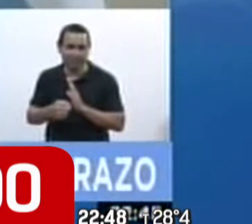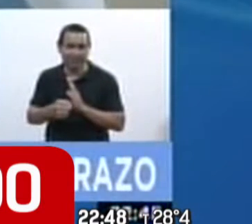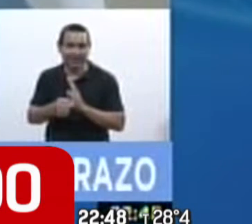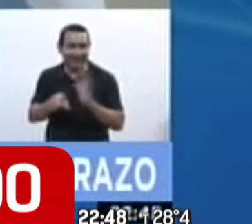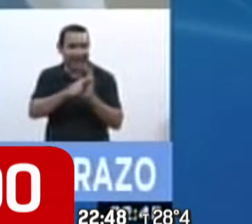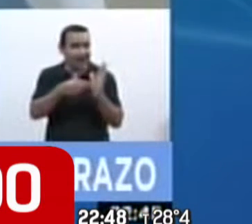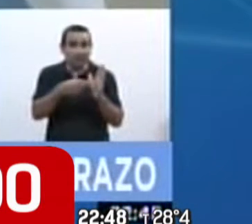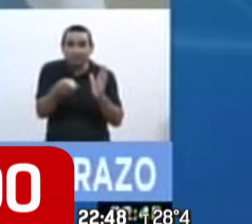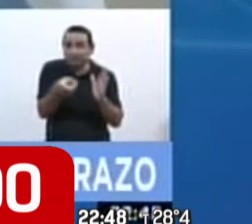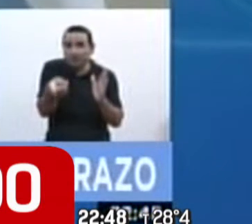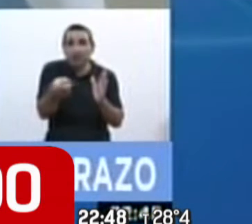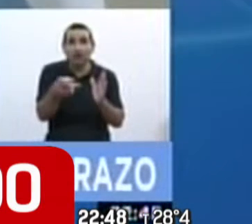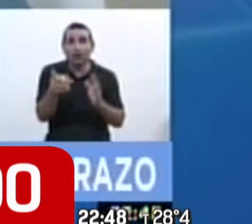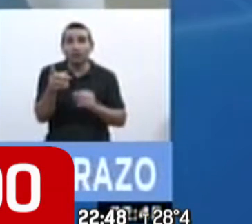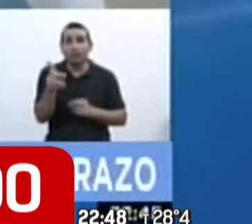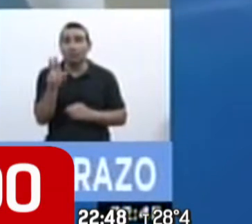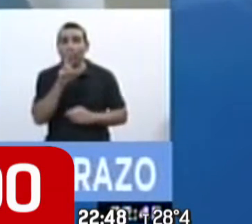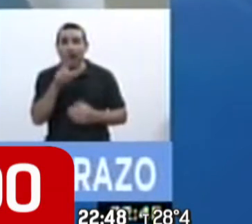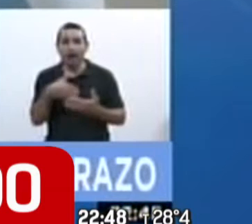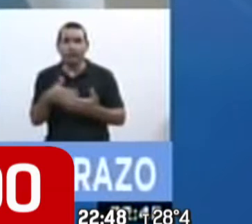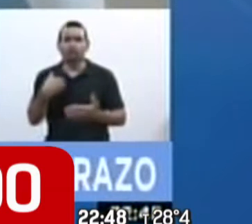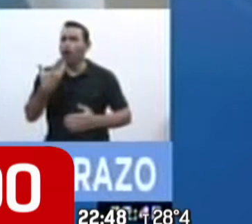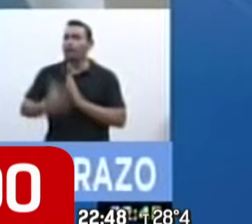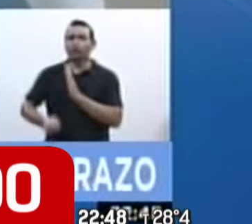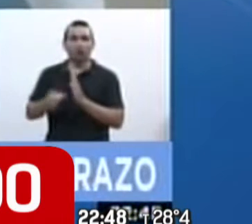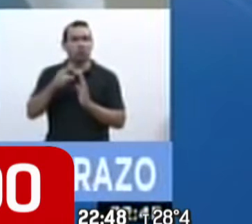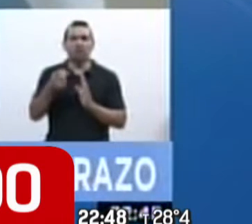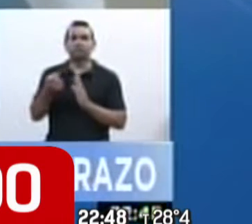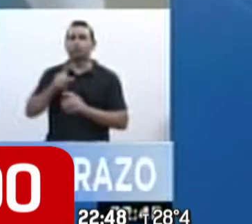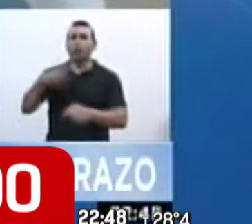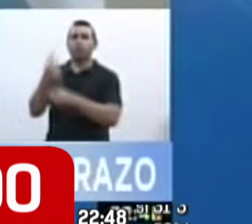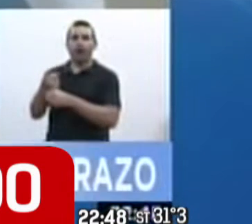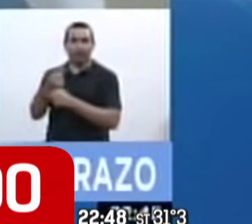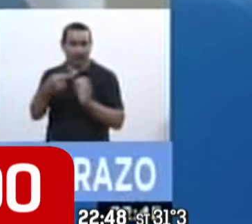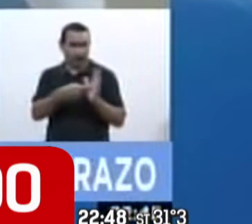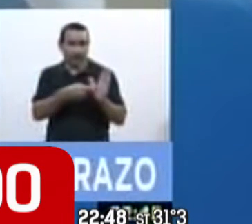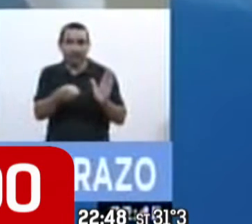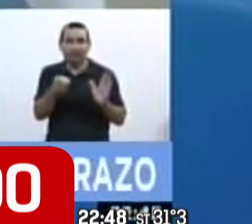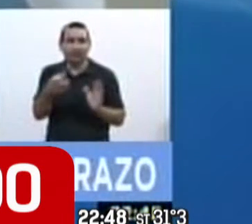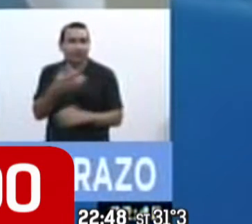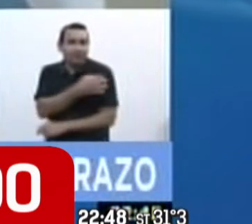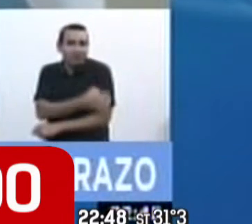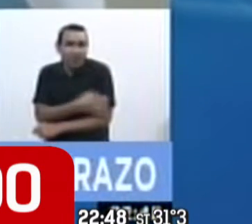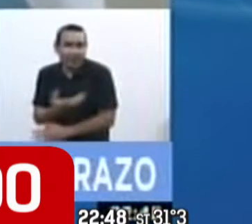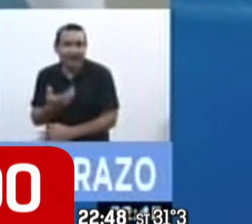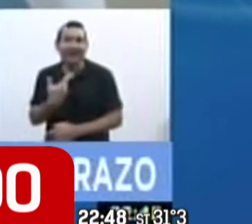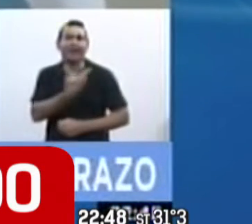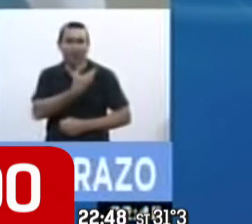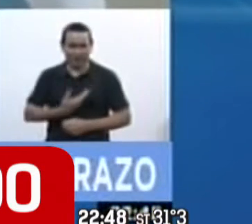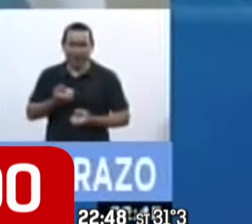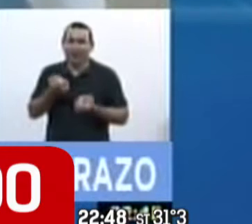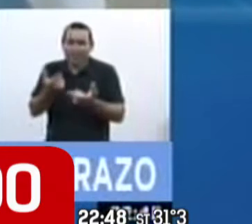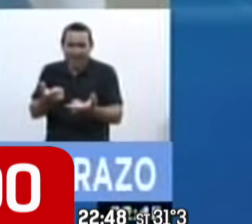que le quita la posibilidad de decir a una madre, yo voy a abortar porque no tengo recursos. El Estado te va a brindar